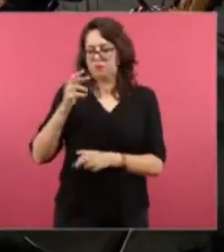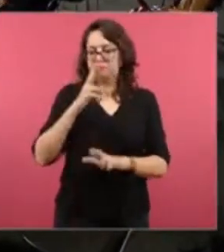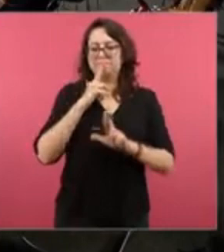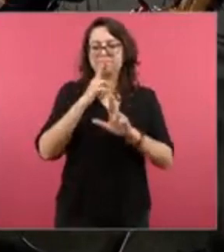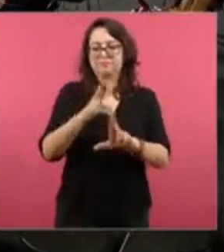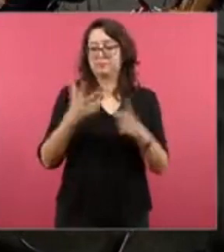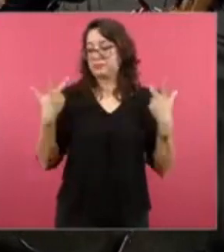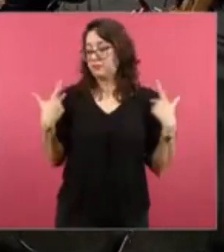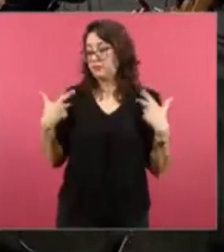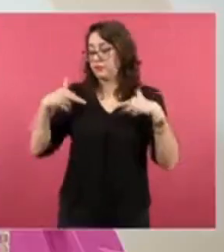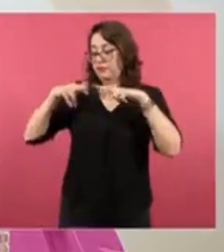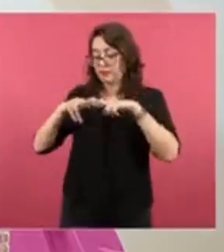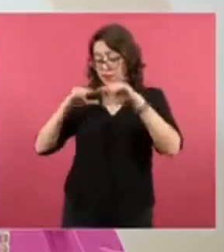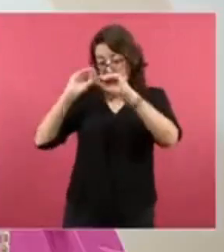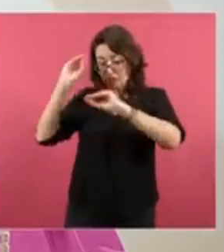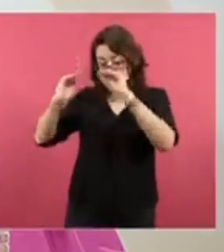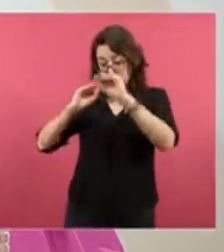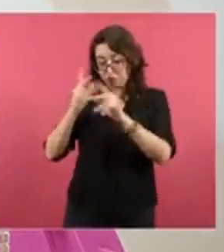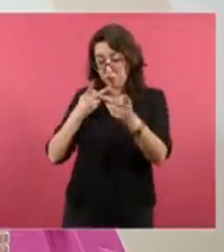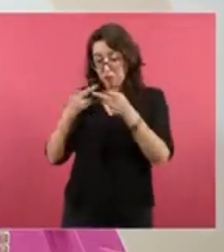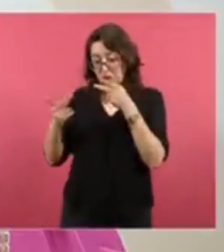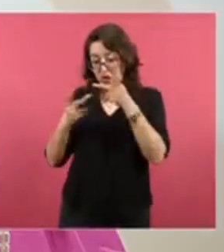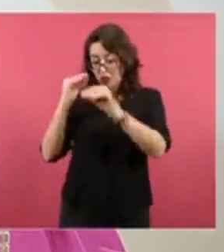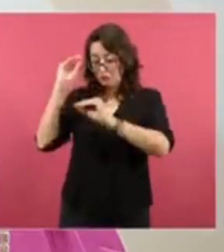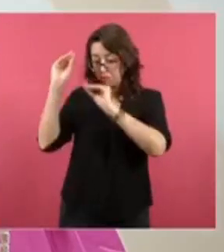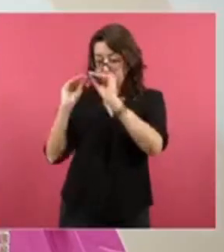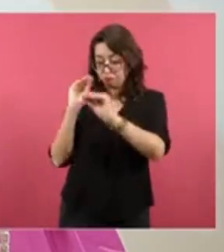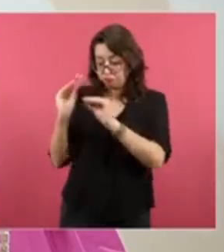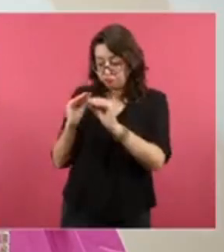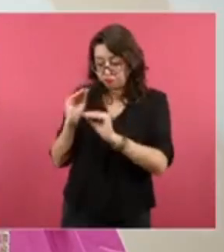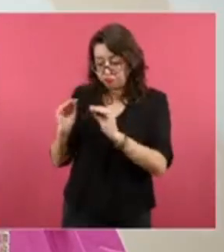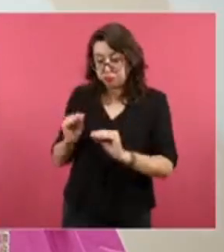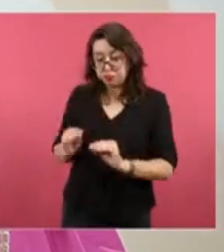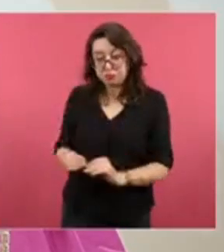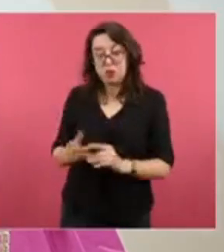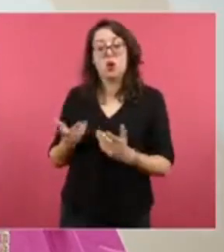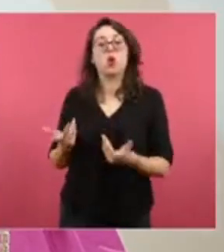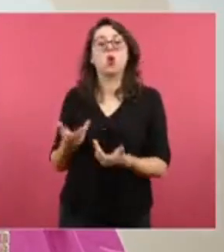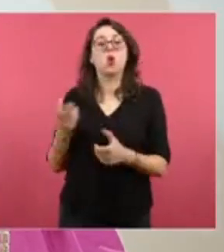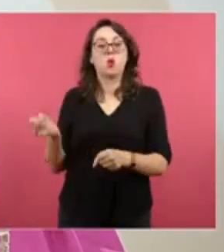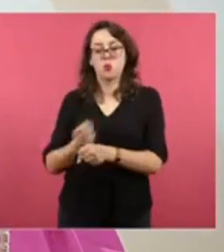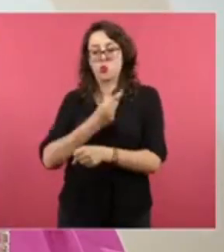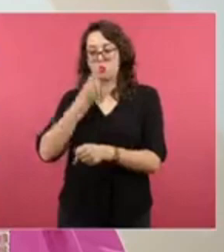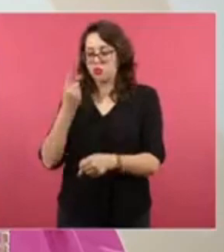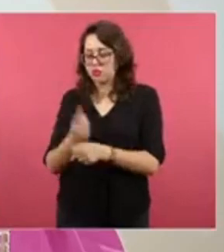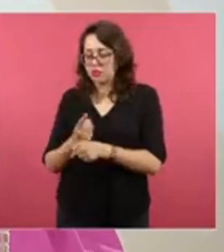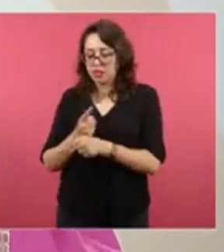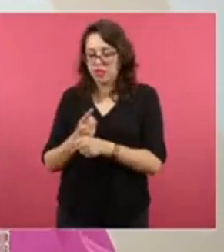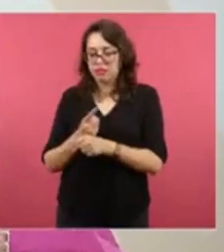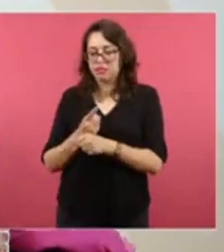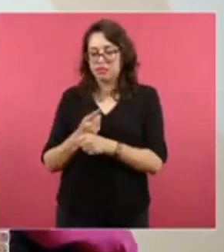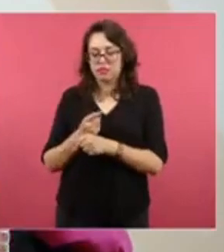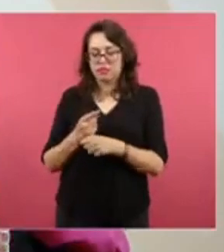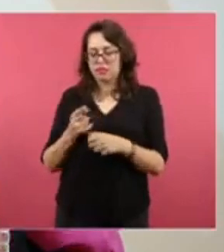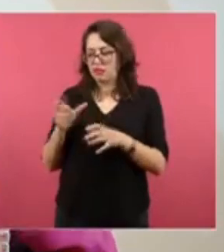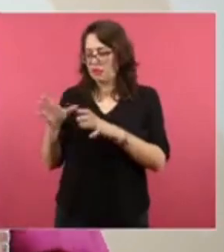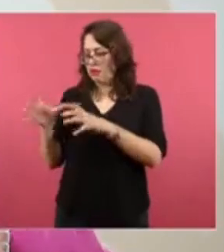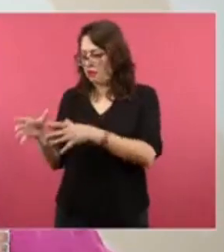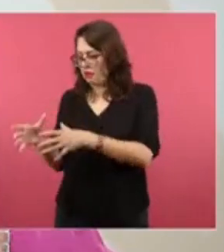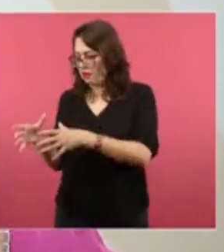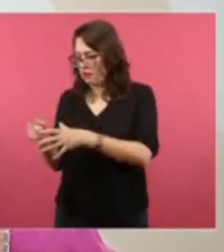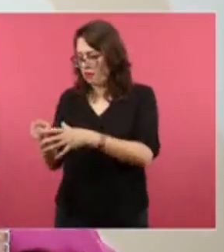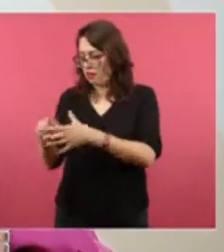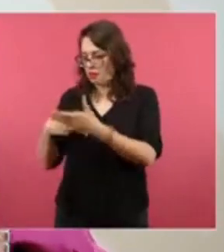hacen los docentes y que hicieron todo el ciclo escolar pasado, tenemos la oportunidad de ver esa parte, ¿no? En donde un